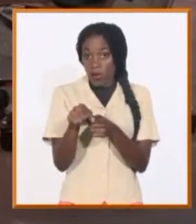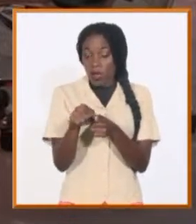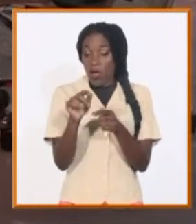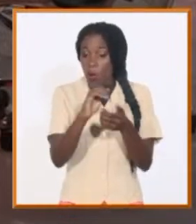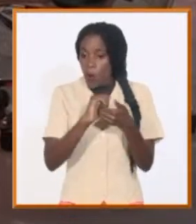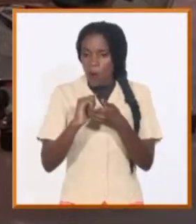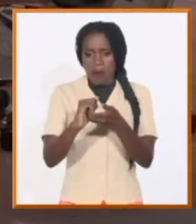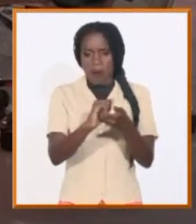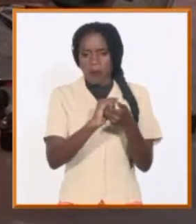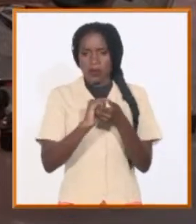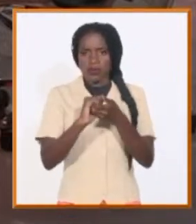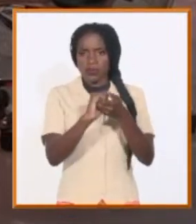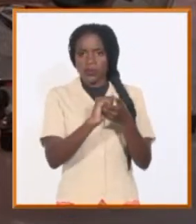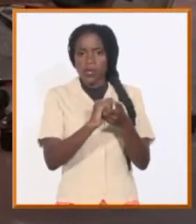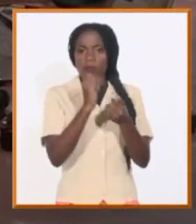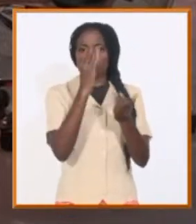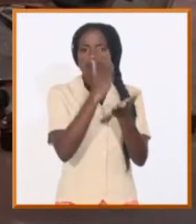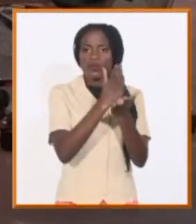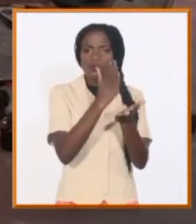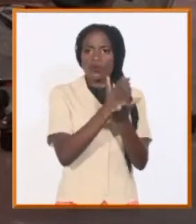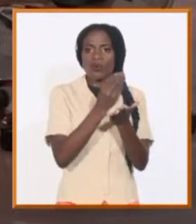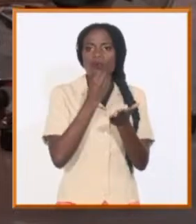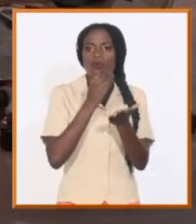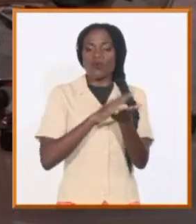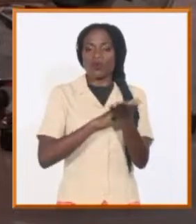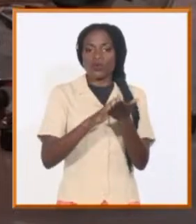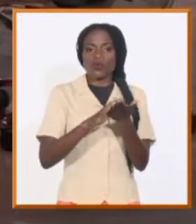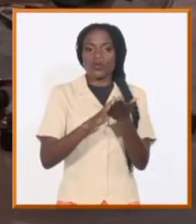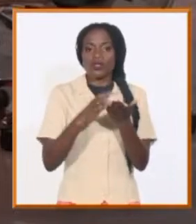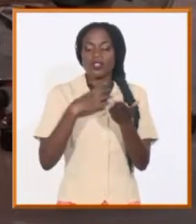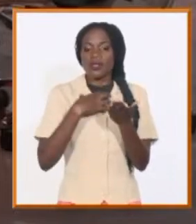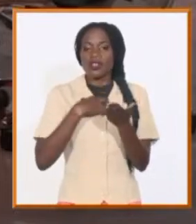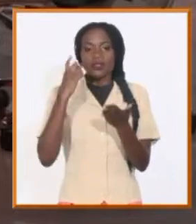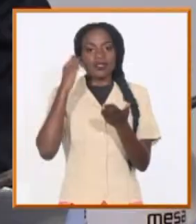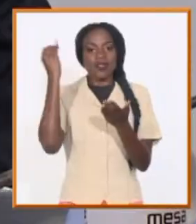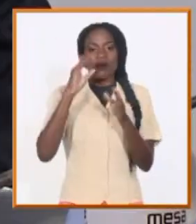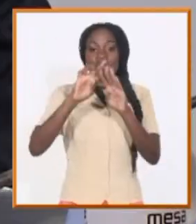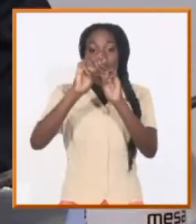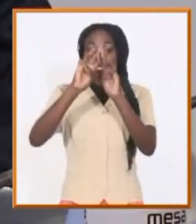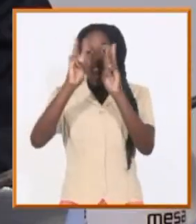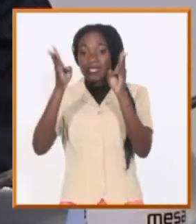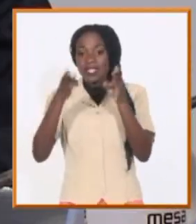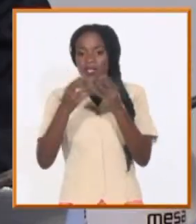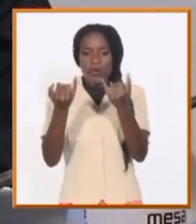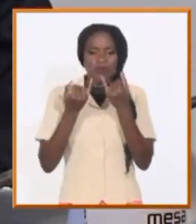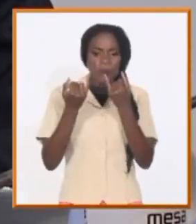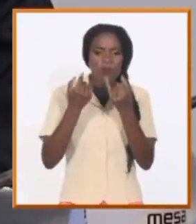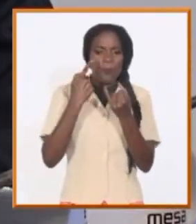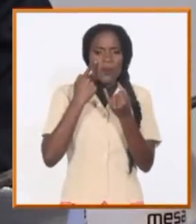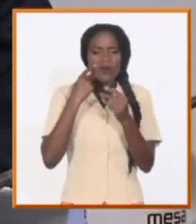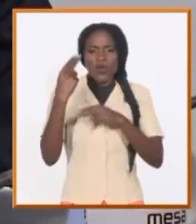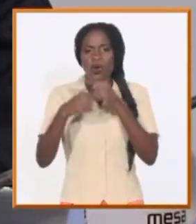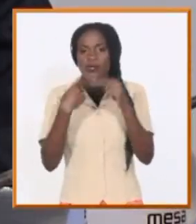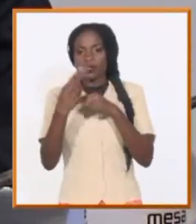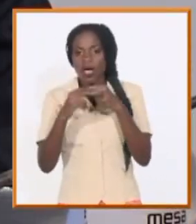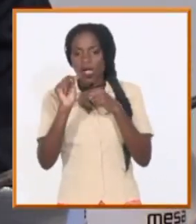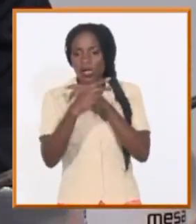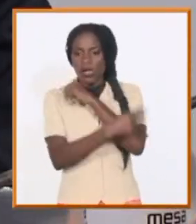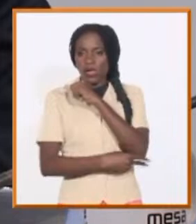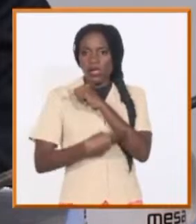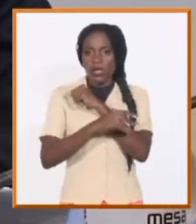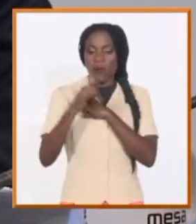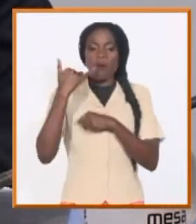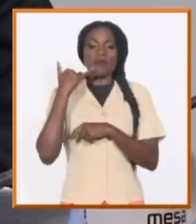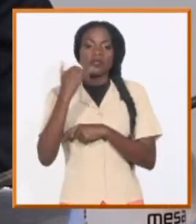compañeros de estudio, que permanentemente estuvieron a través de las redes sociales, a través de mensajes, de